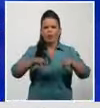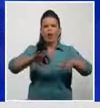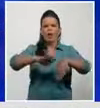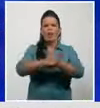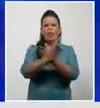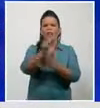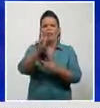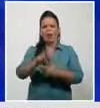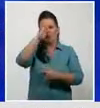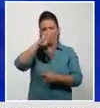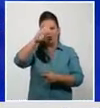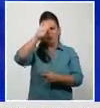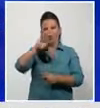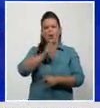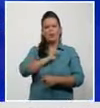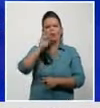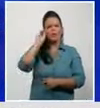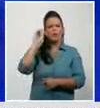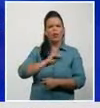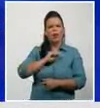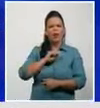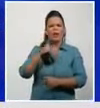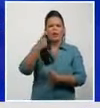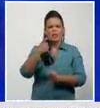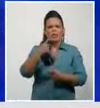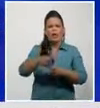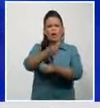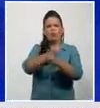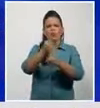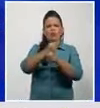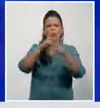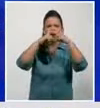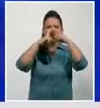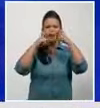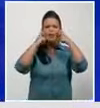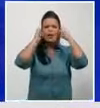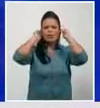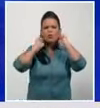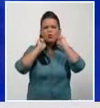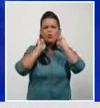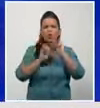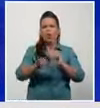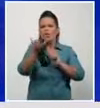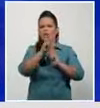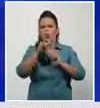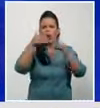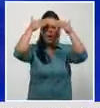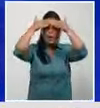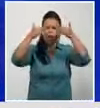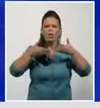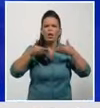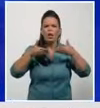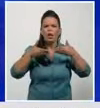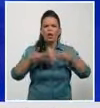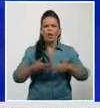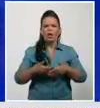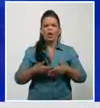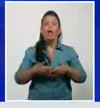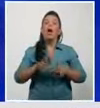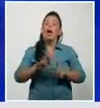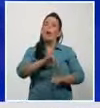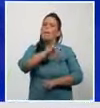si es necesario usar el nasobuco cuando se lleva la mascarilla puesta. O sea, si a lo que le llama mascarilla es